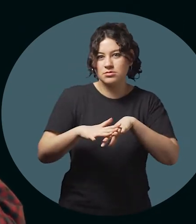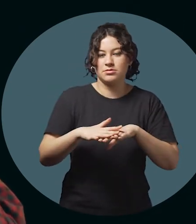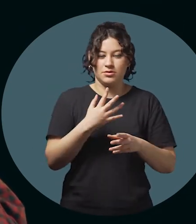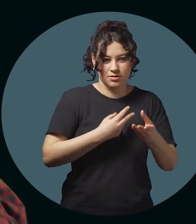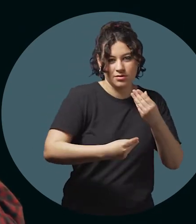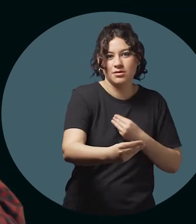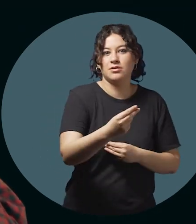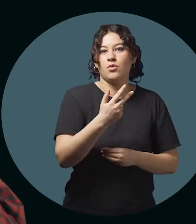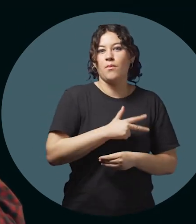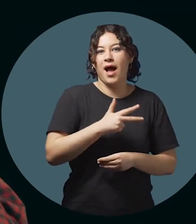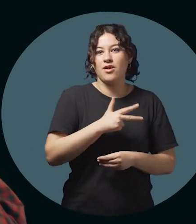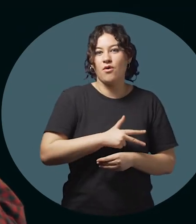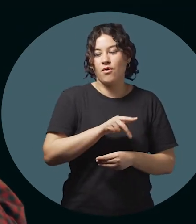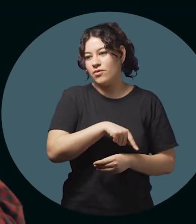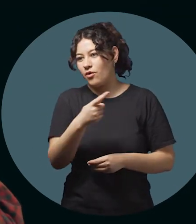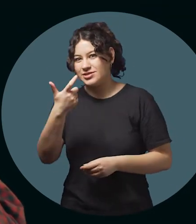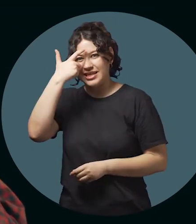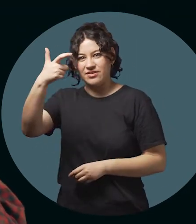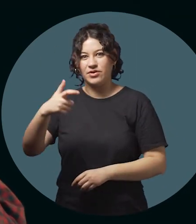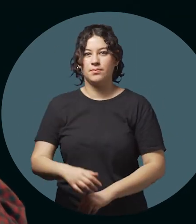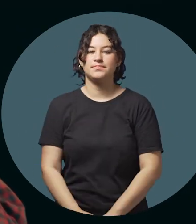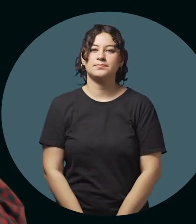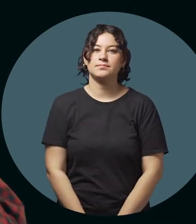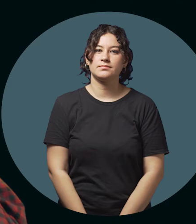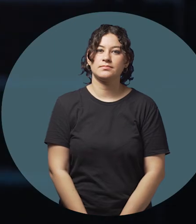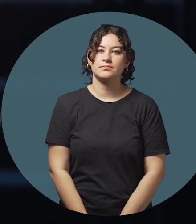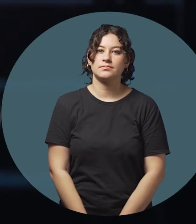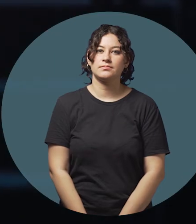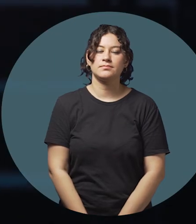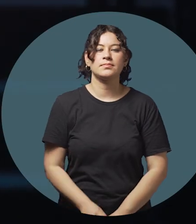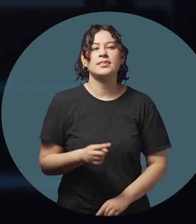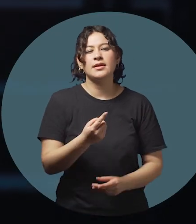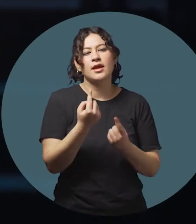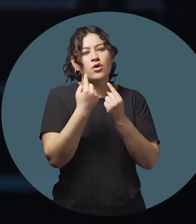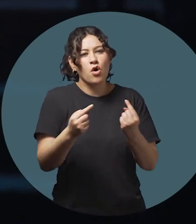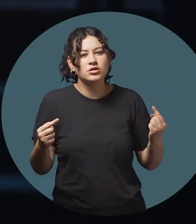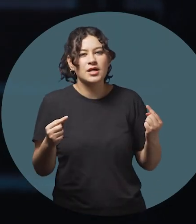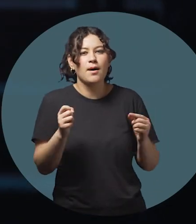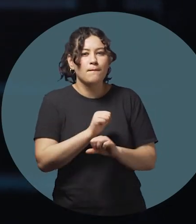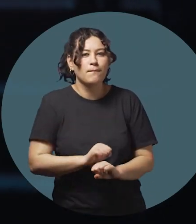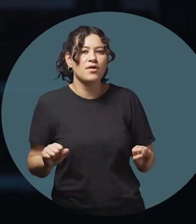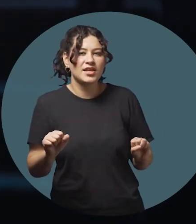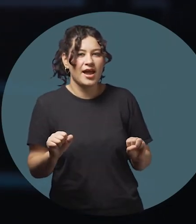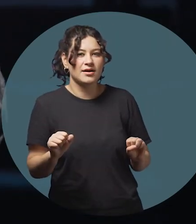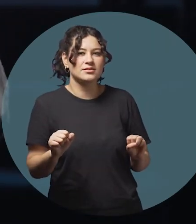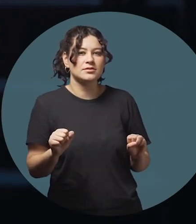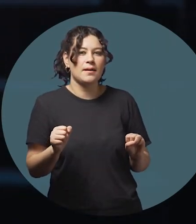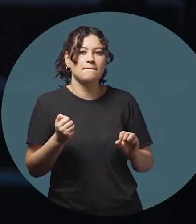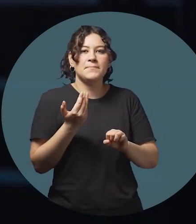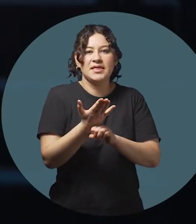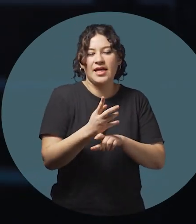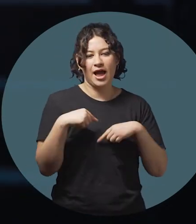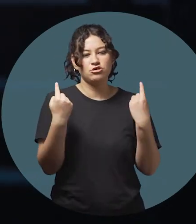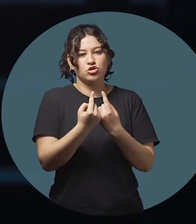aspecto humano con el aspecto científico. ¿Qué elementos podrías también brindarnos o pedirnos